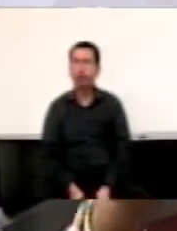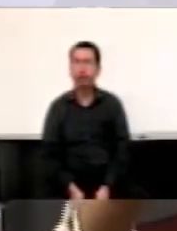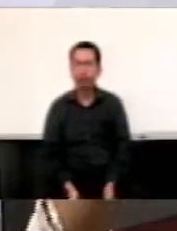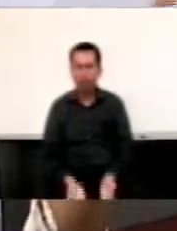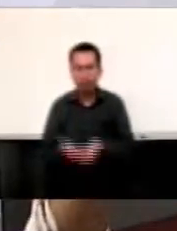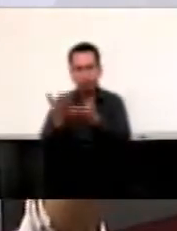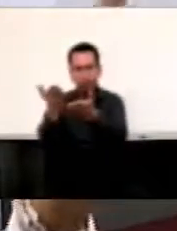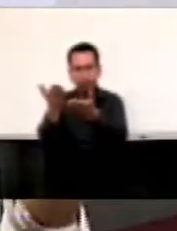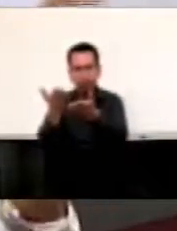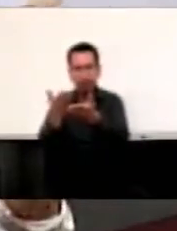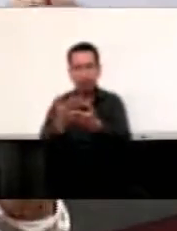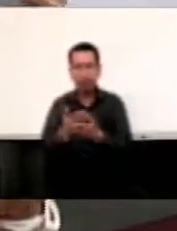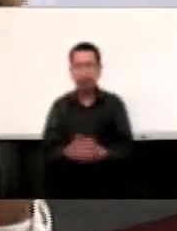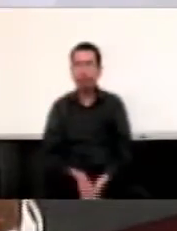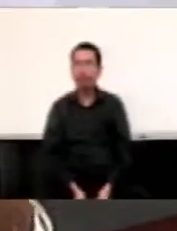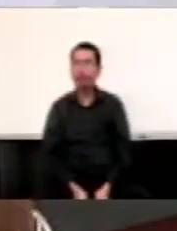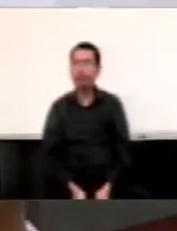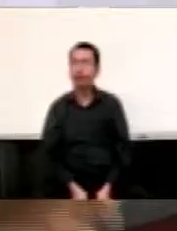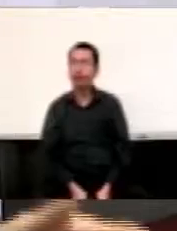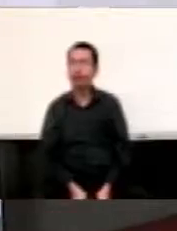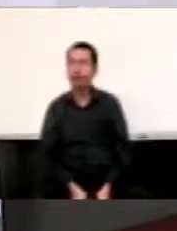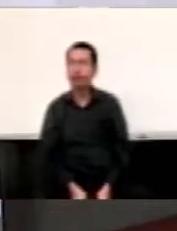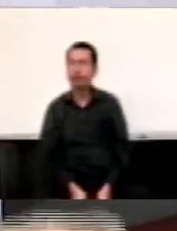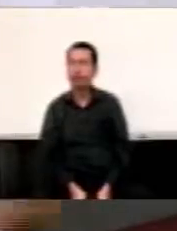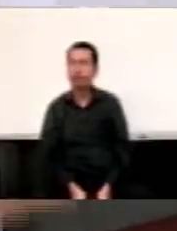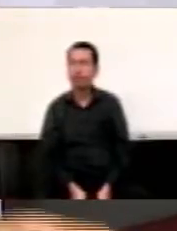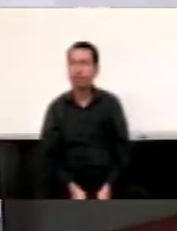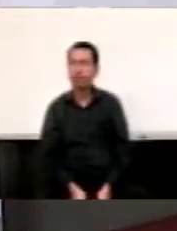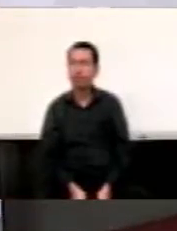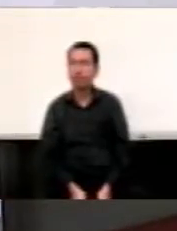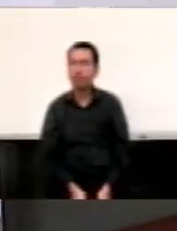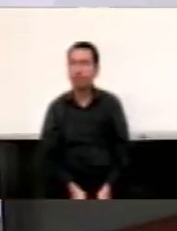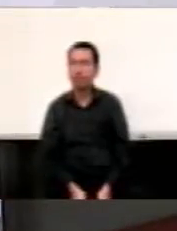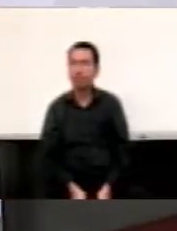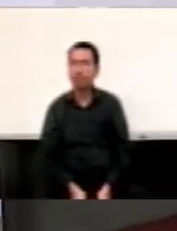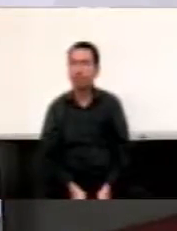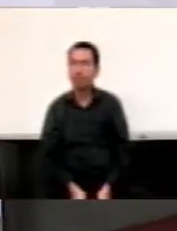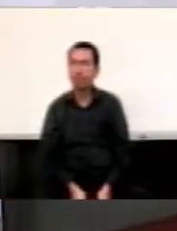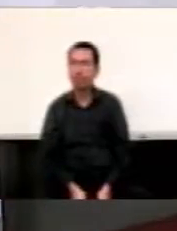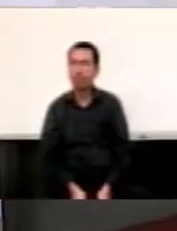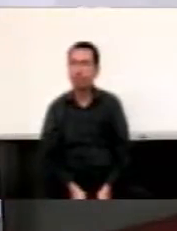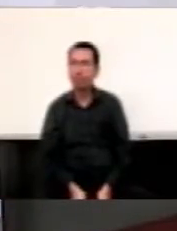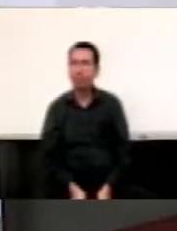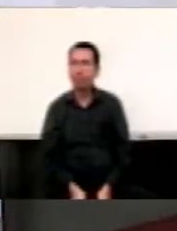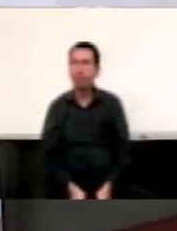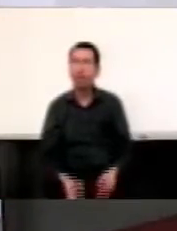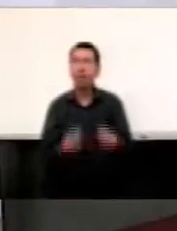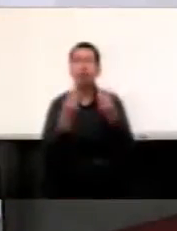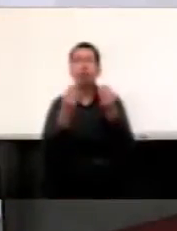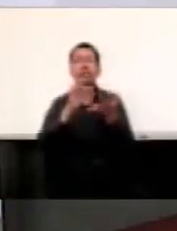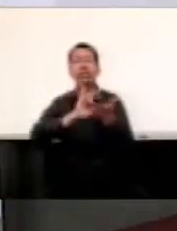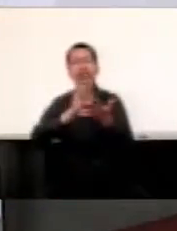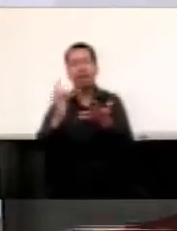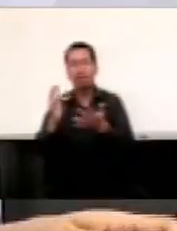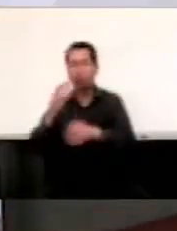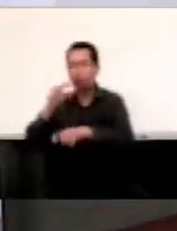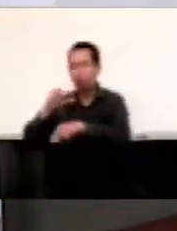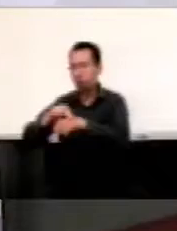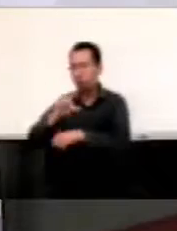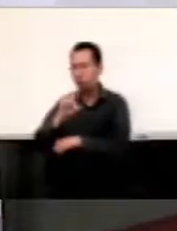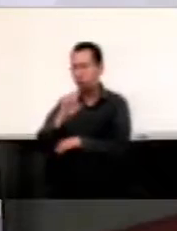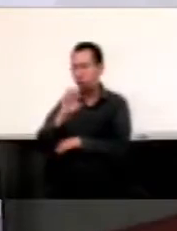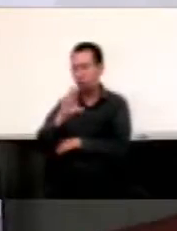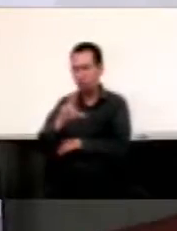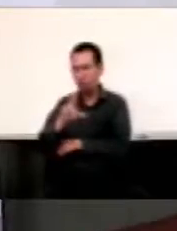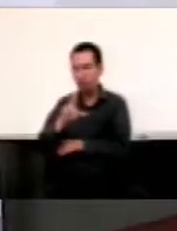Cedo el uso de la voz, consejera. Muchas gracias, doctor. Muy buenas tardes, tengan